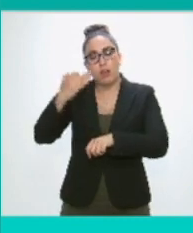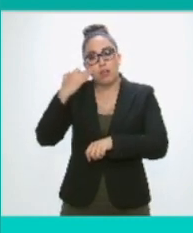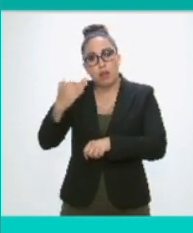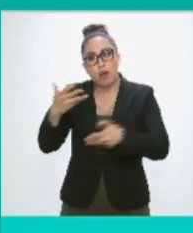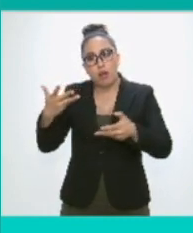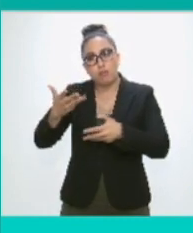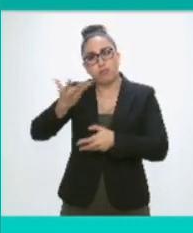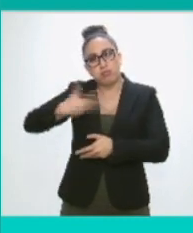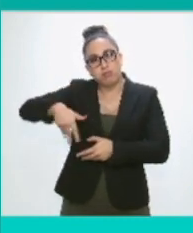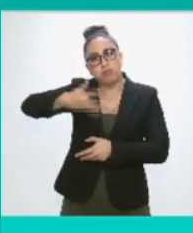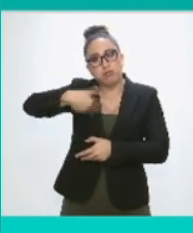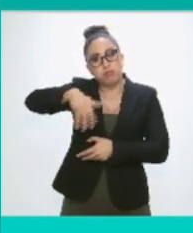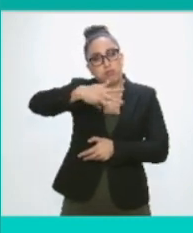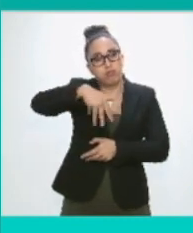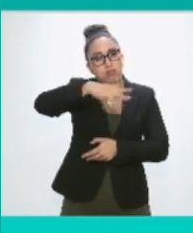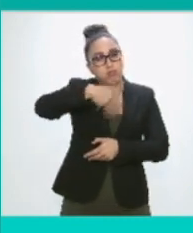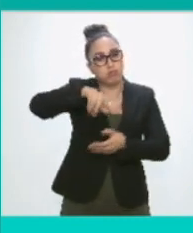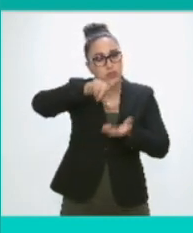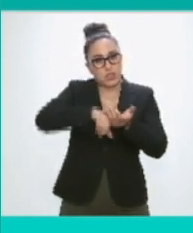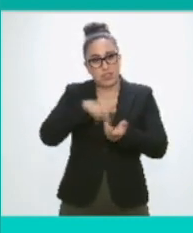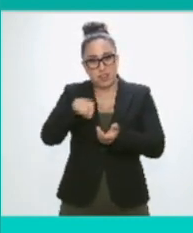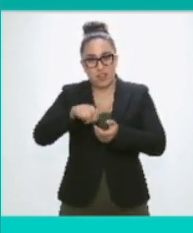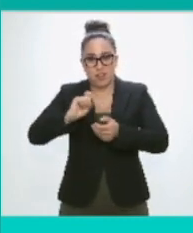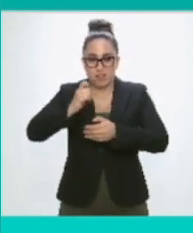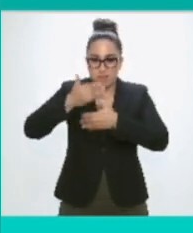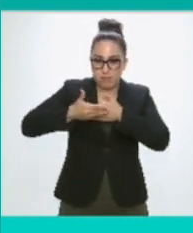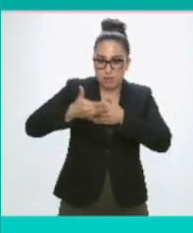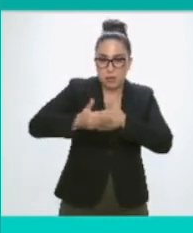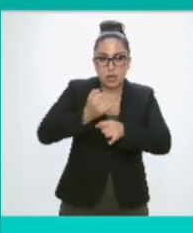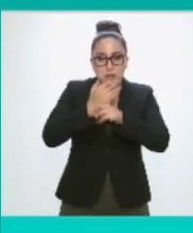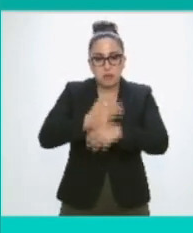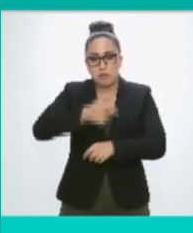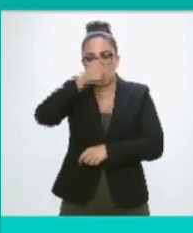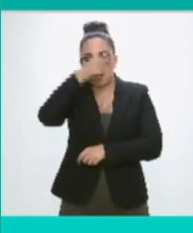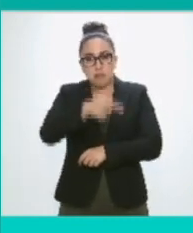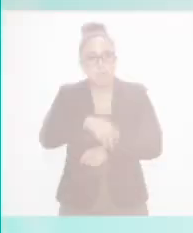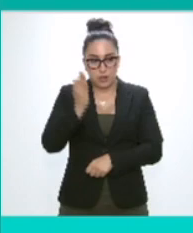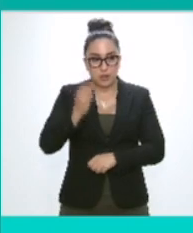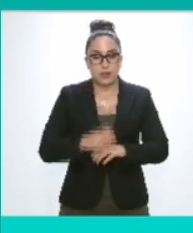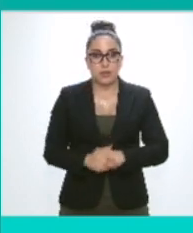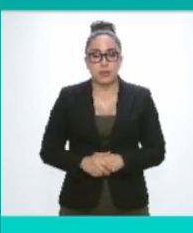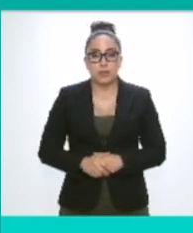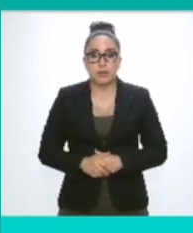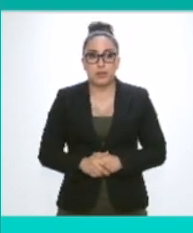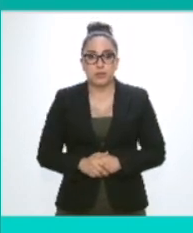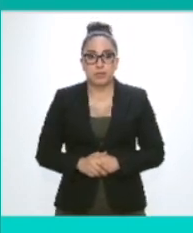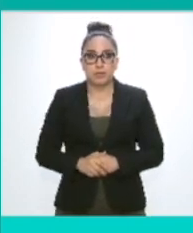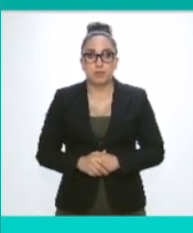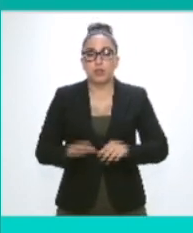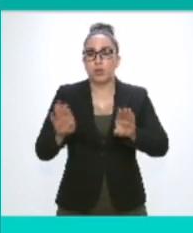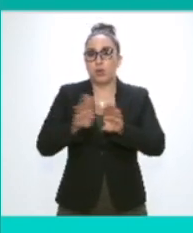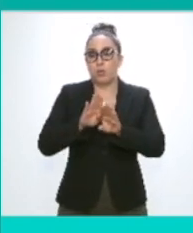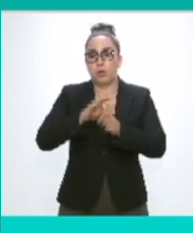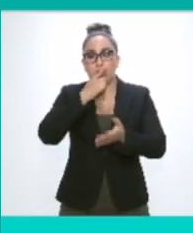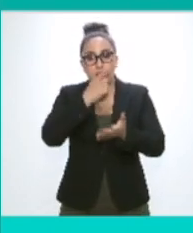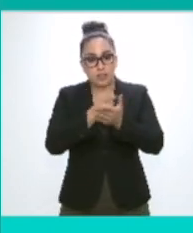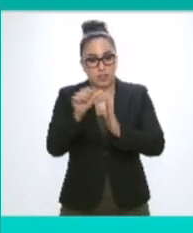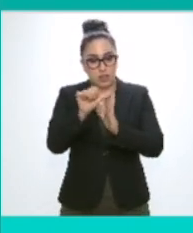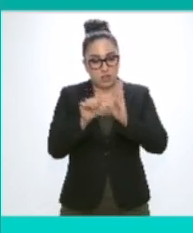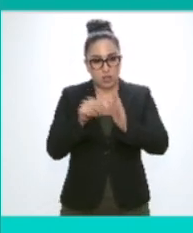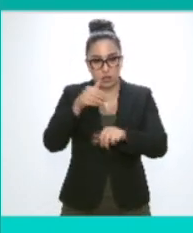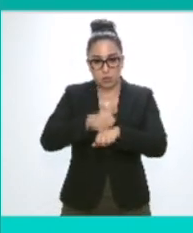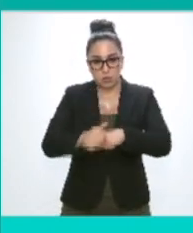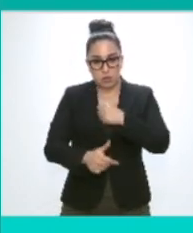una búsqueda exhaustiva dentro de los archivos no se encontró la información solicitada de conformidad con lo que establece el artículo